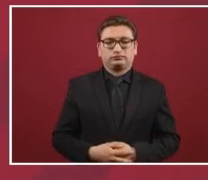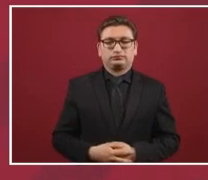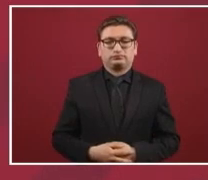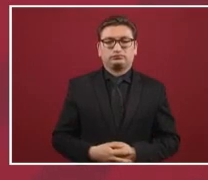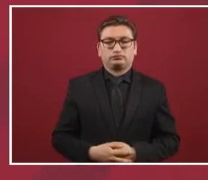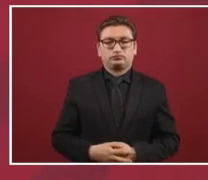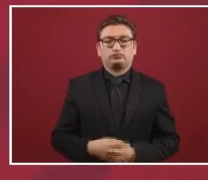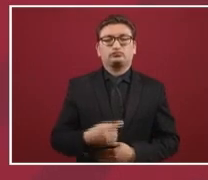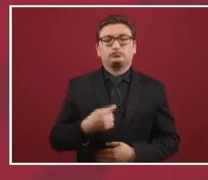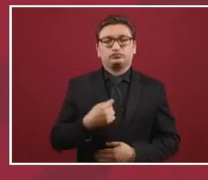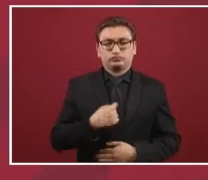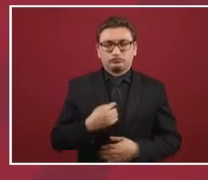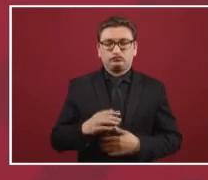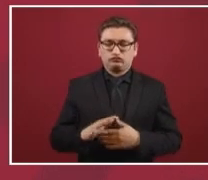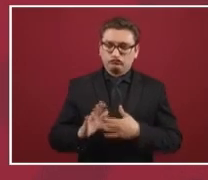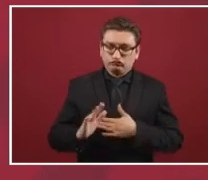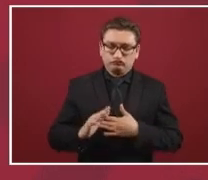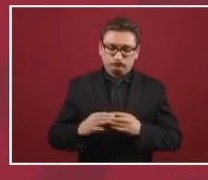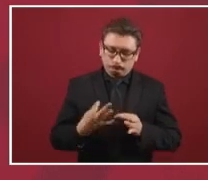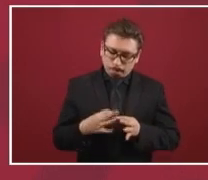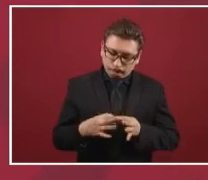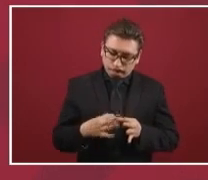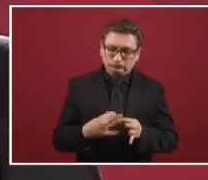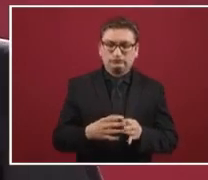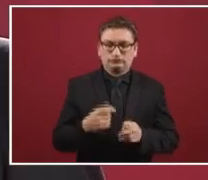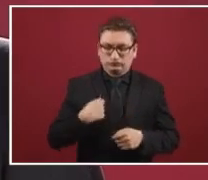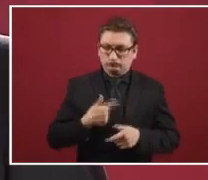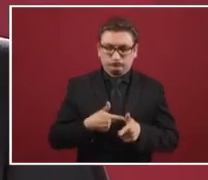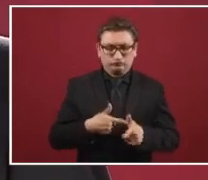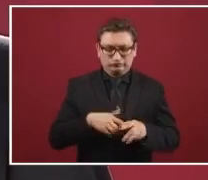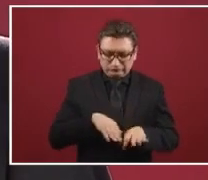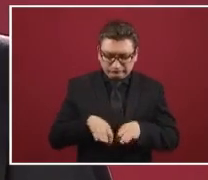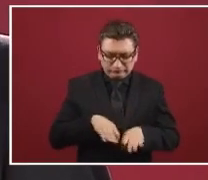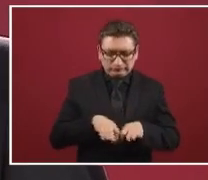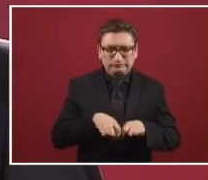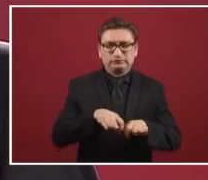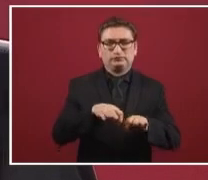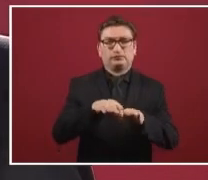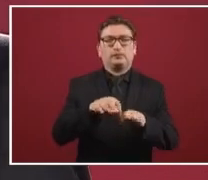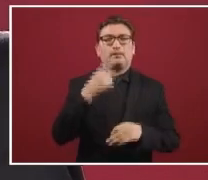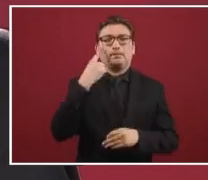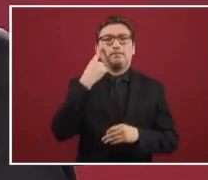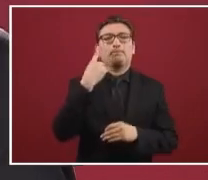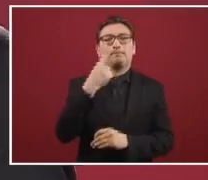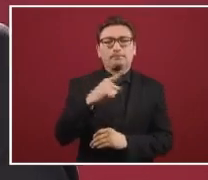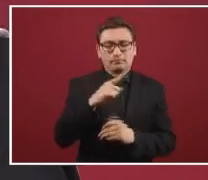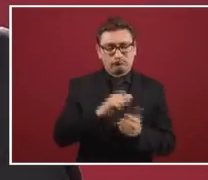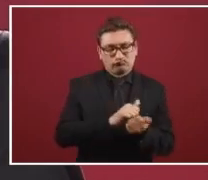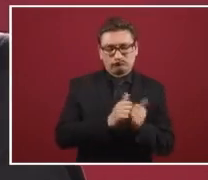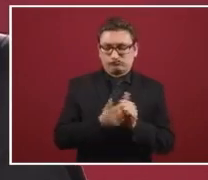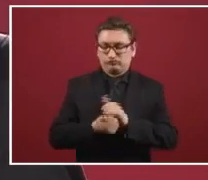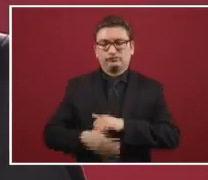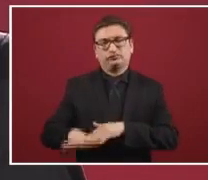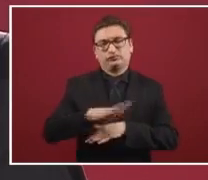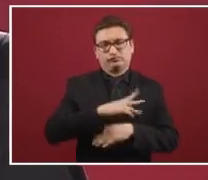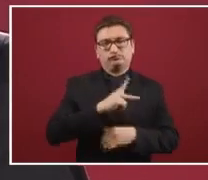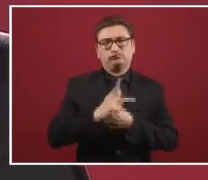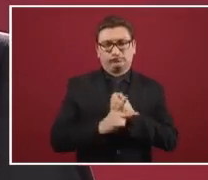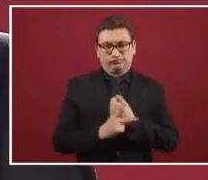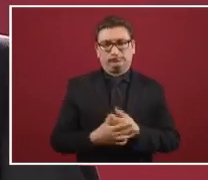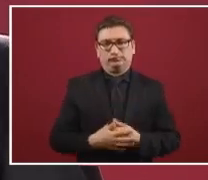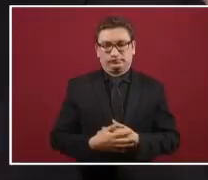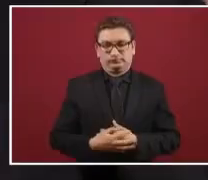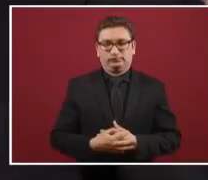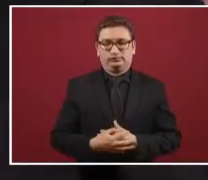Tengo el compromiso de terminar de construir las bases para la transformación del país.